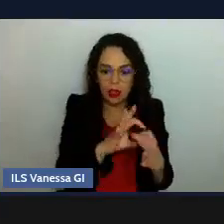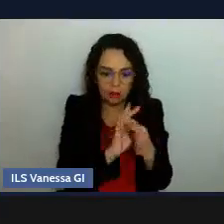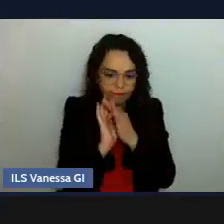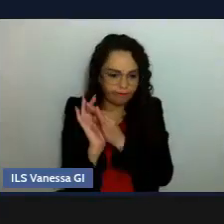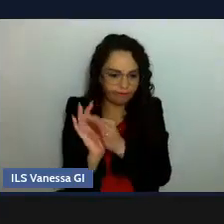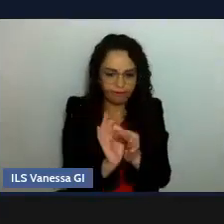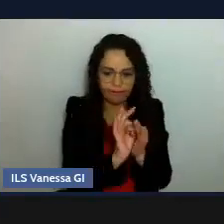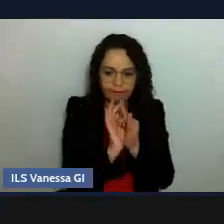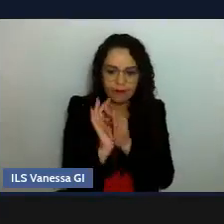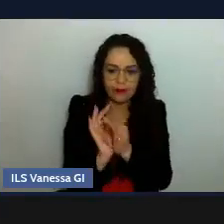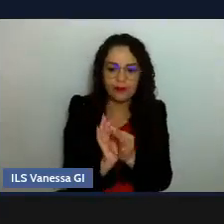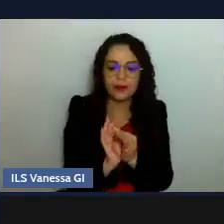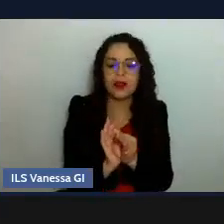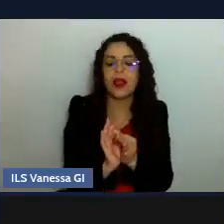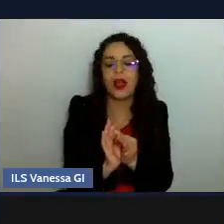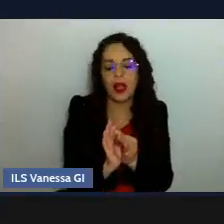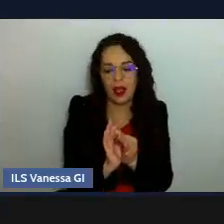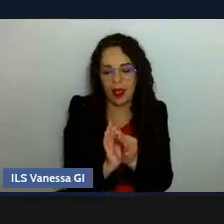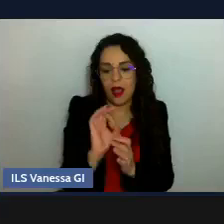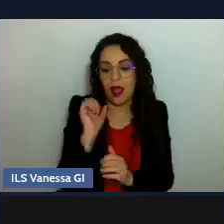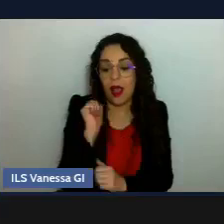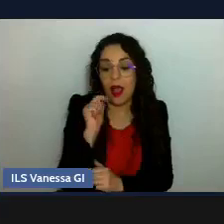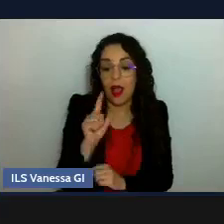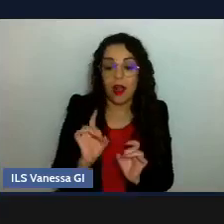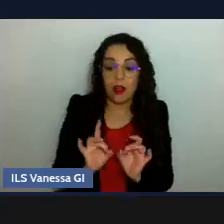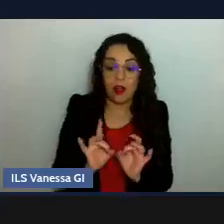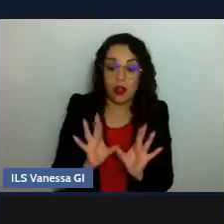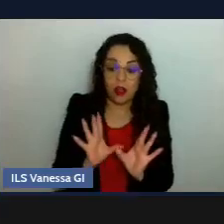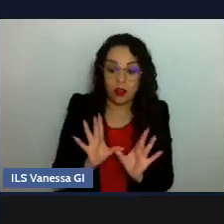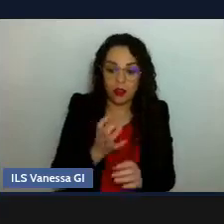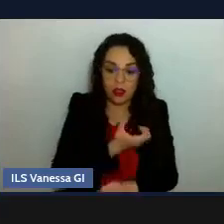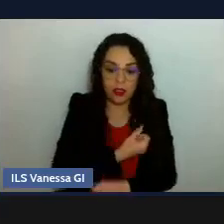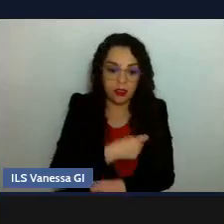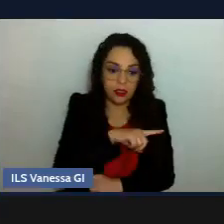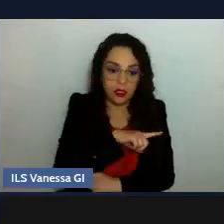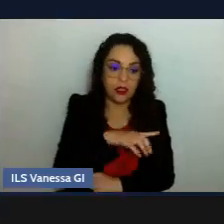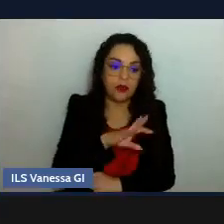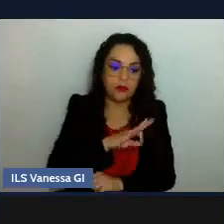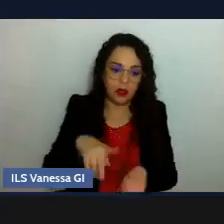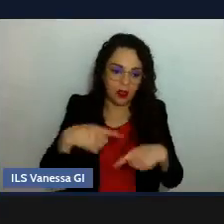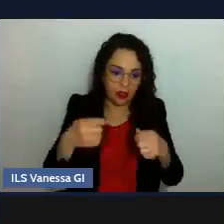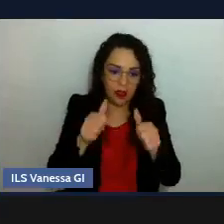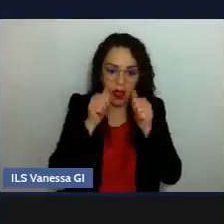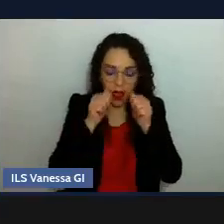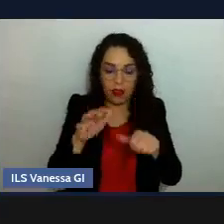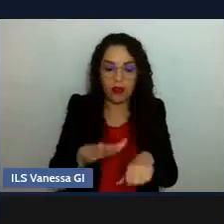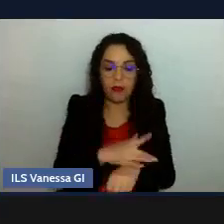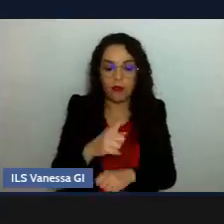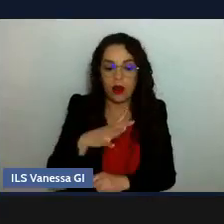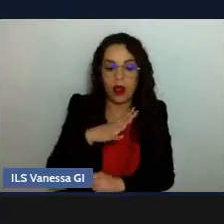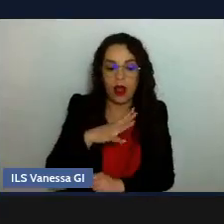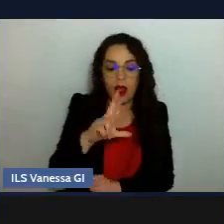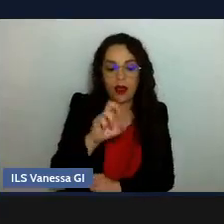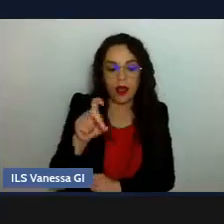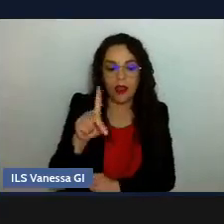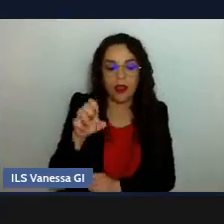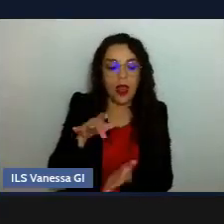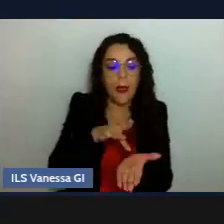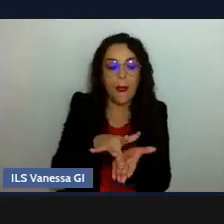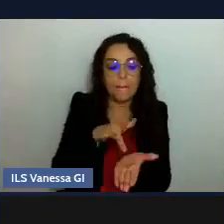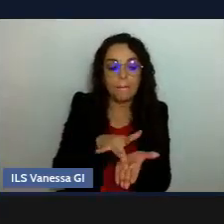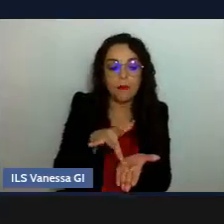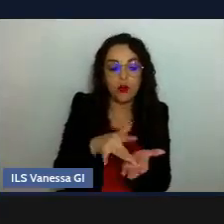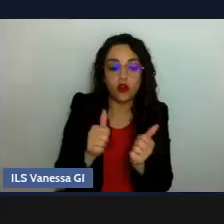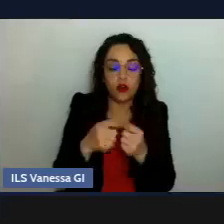ti atender situaciones incluso de salud, porque tienes una red de apoyo socioeconómicas, porque el dinero